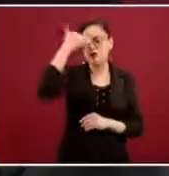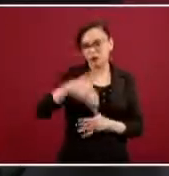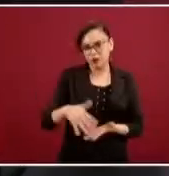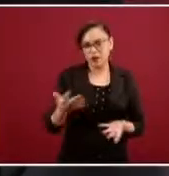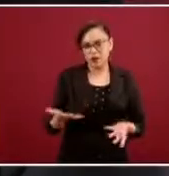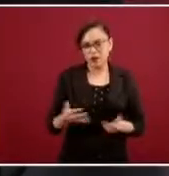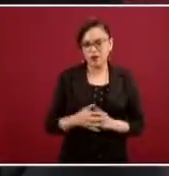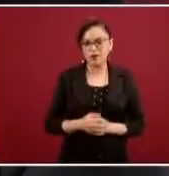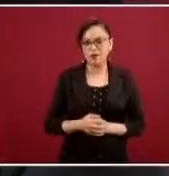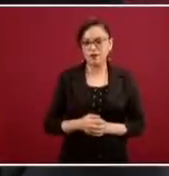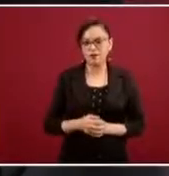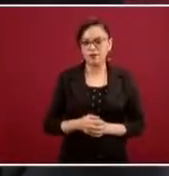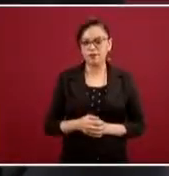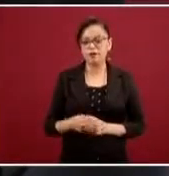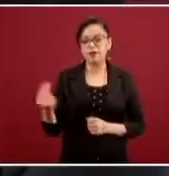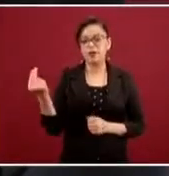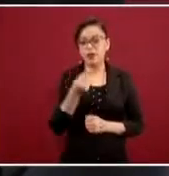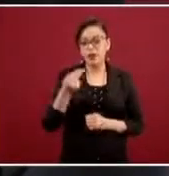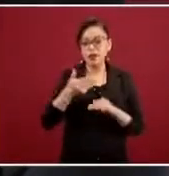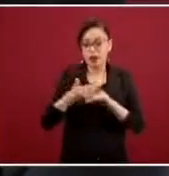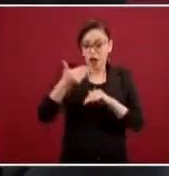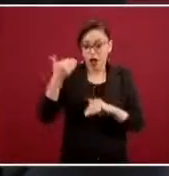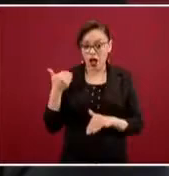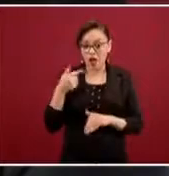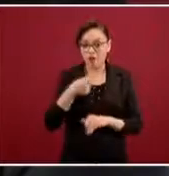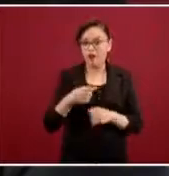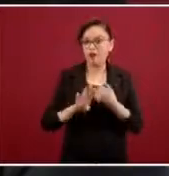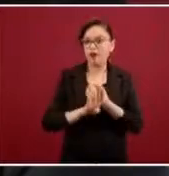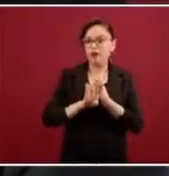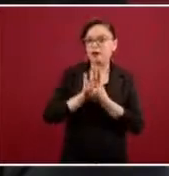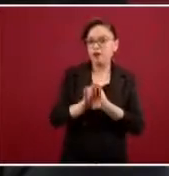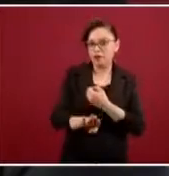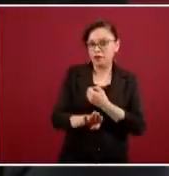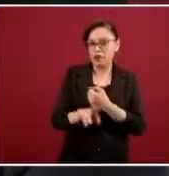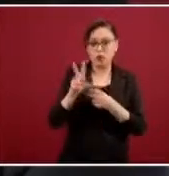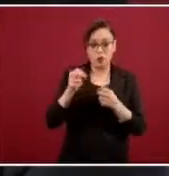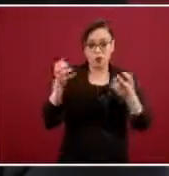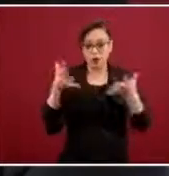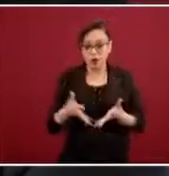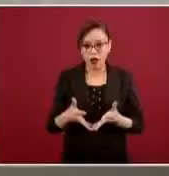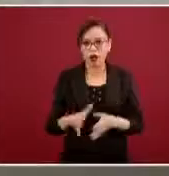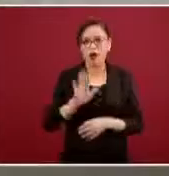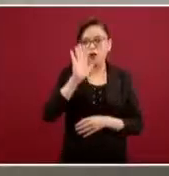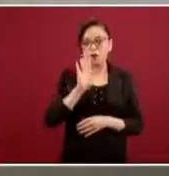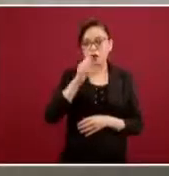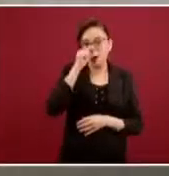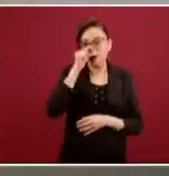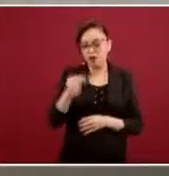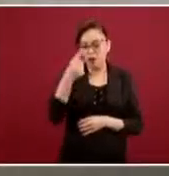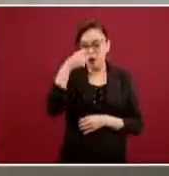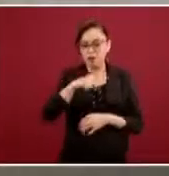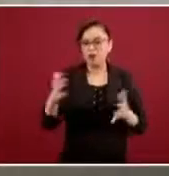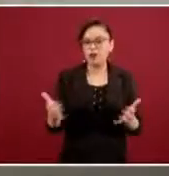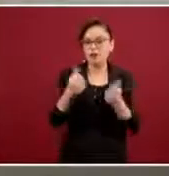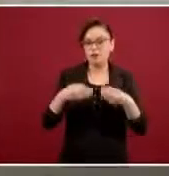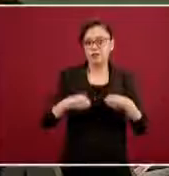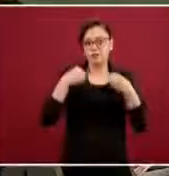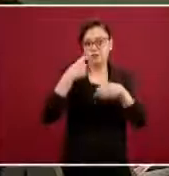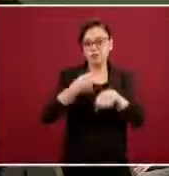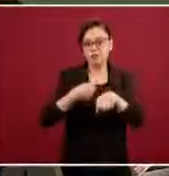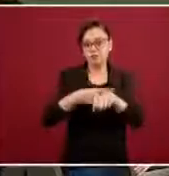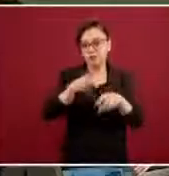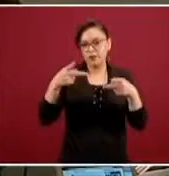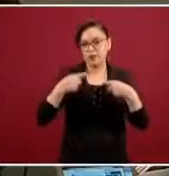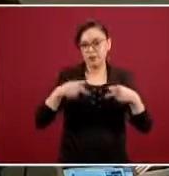estas circunstancias sería éticamente fallar a los pacientes. Muchísimas gracias. Muchas gracias,